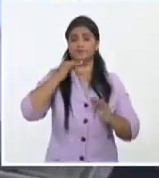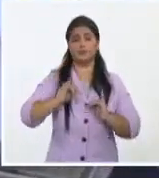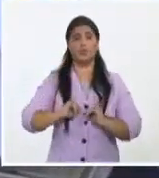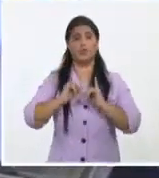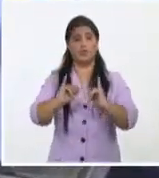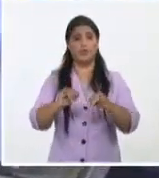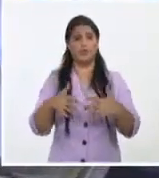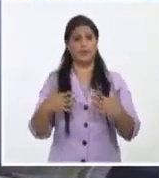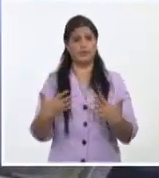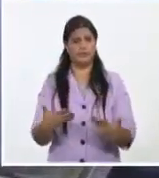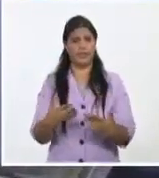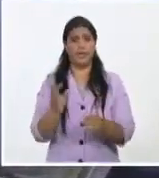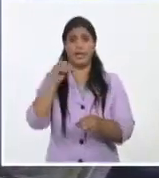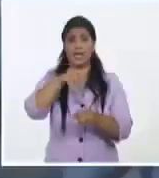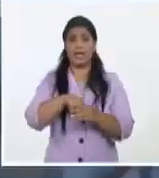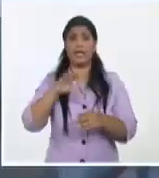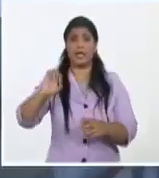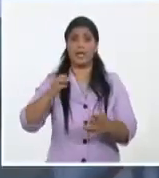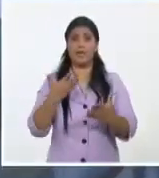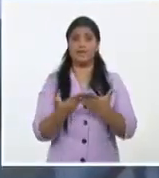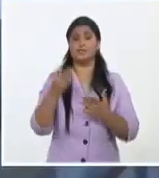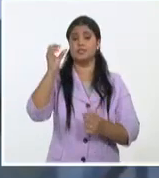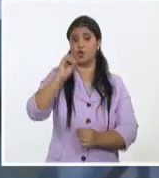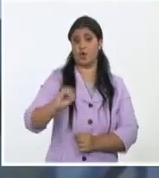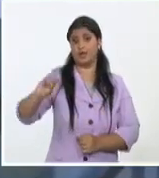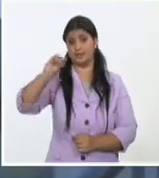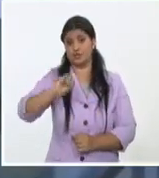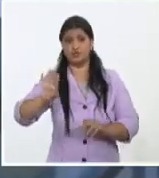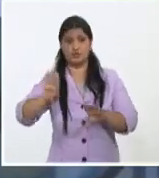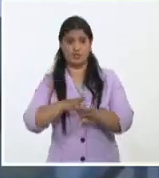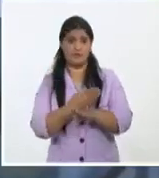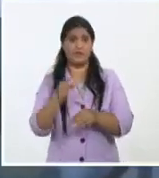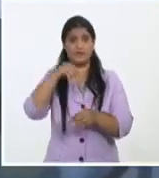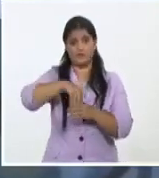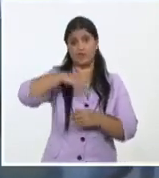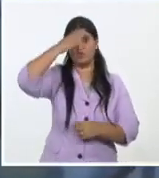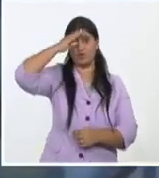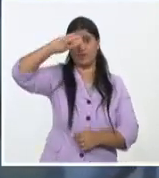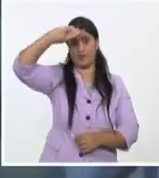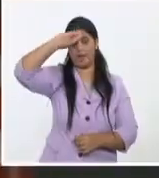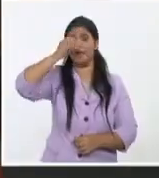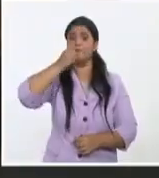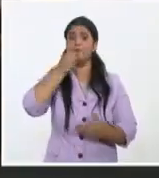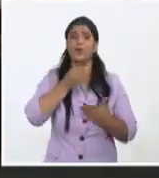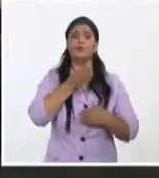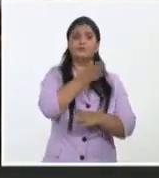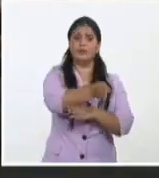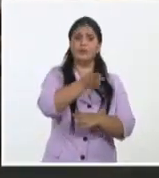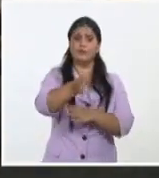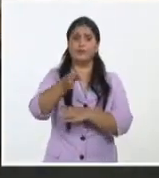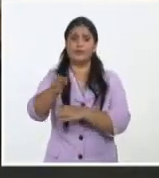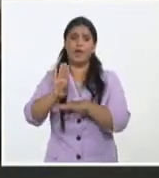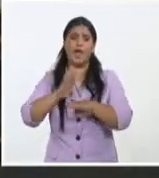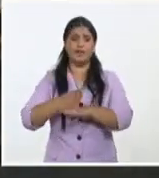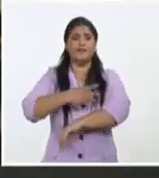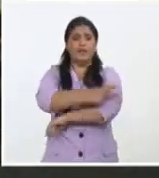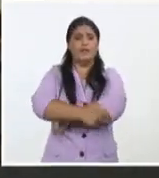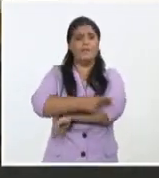financieras de COVAX facilita a las empresas transnacionales la entrada a los países pobres sin costo ni